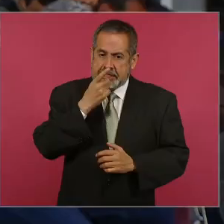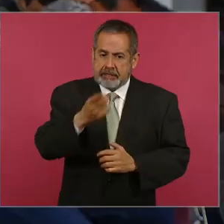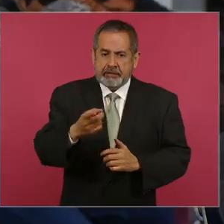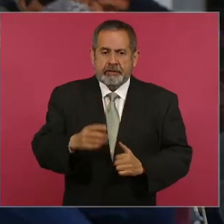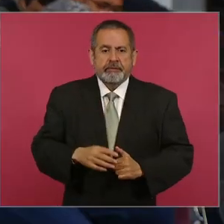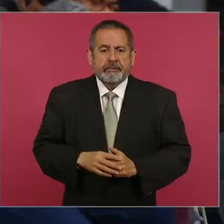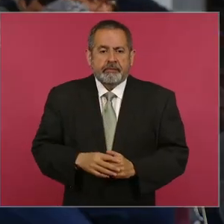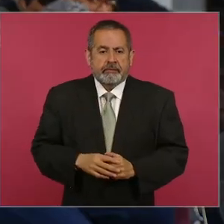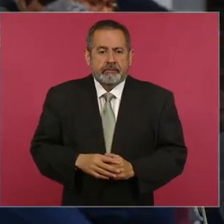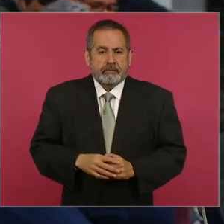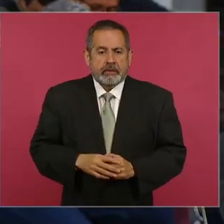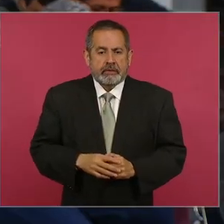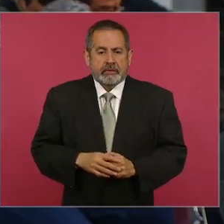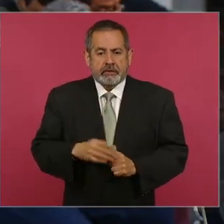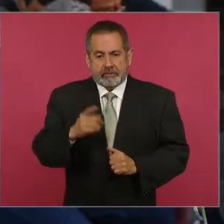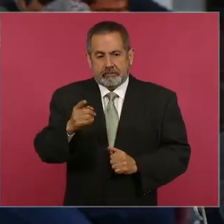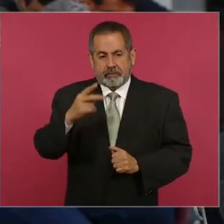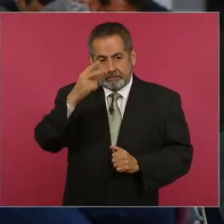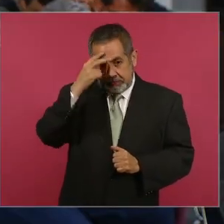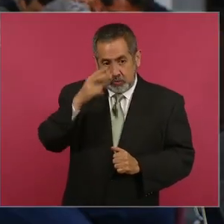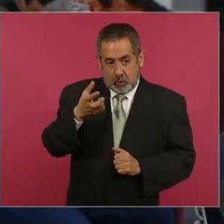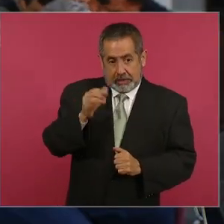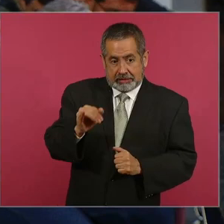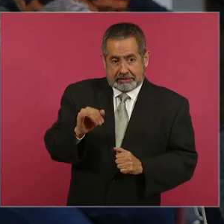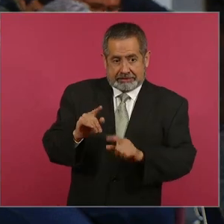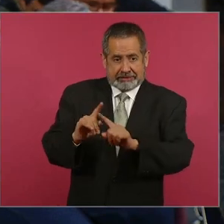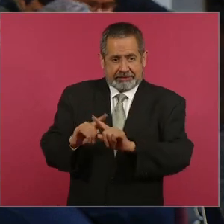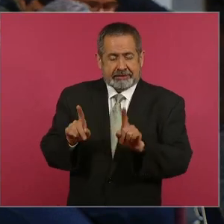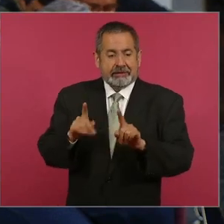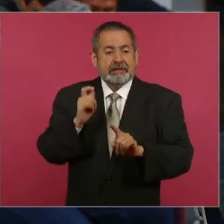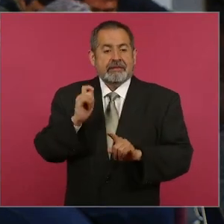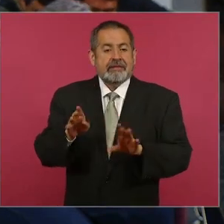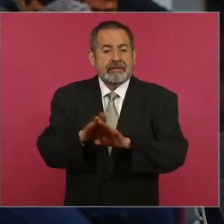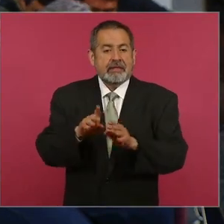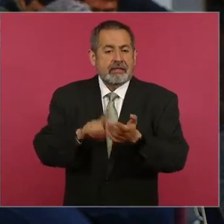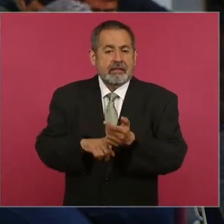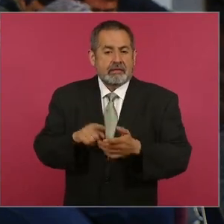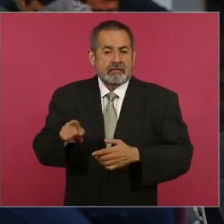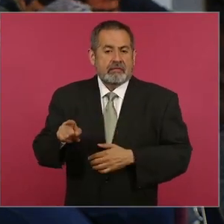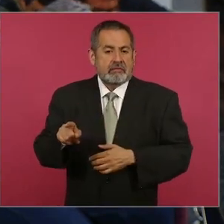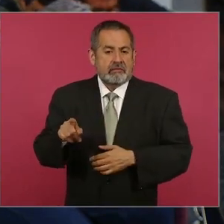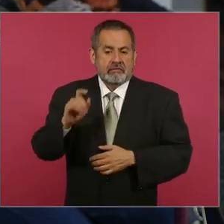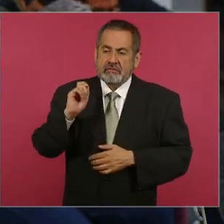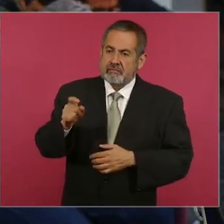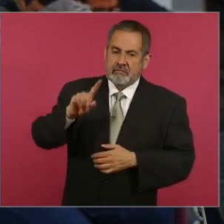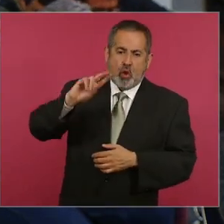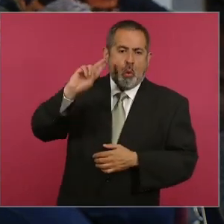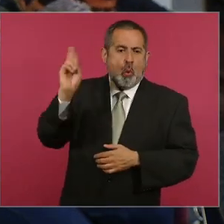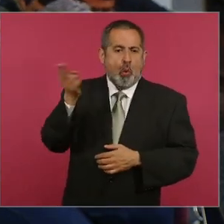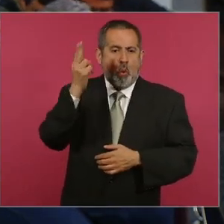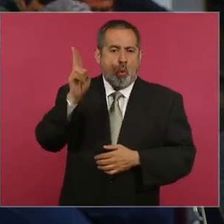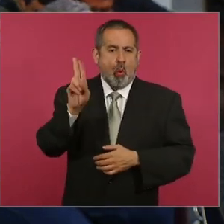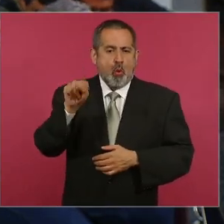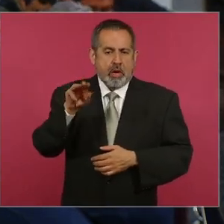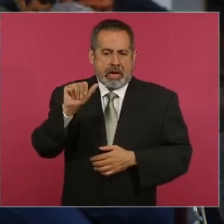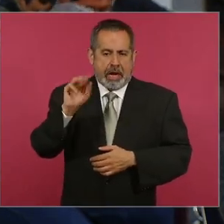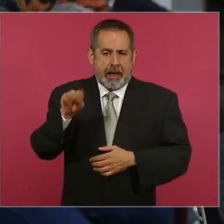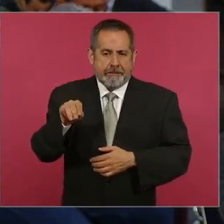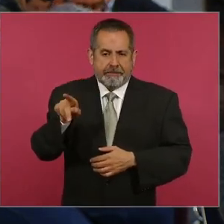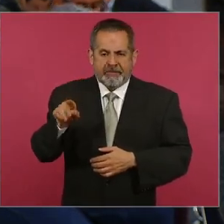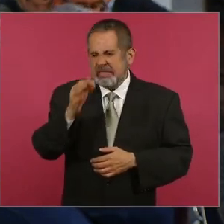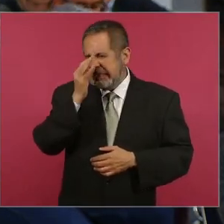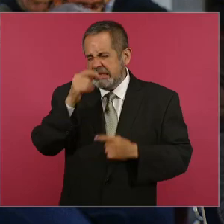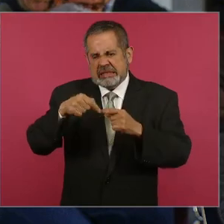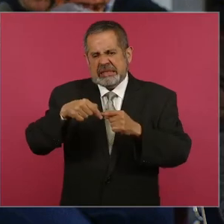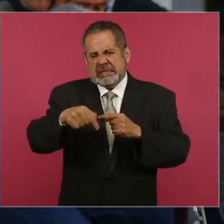de esos, de esas piezas elementales de rompecabezas es la máxima casa de estudios, que es la UNAM. Estamos a horas de